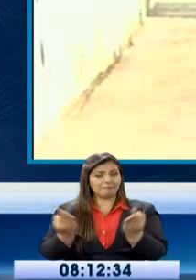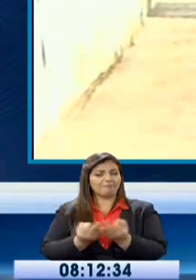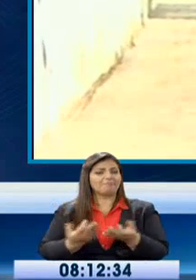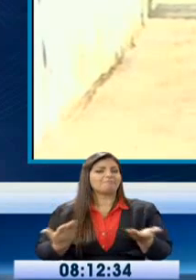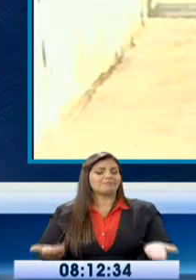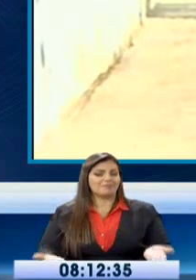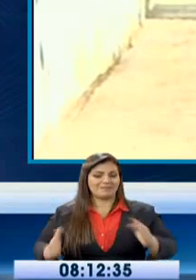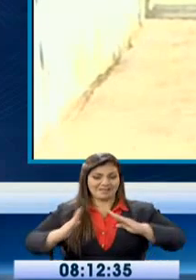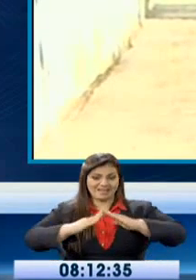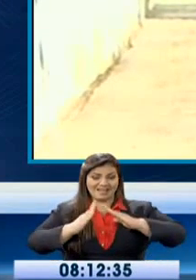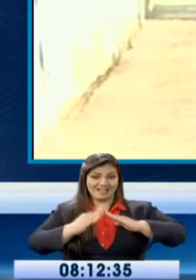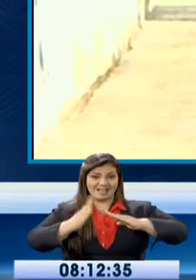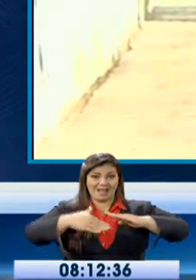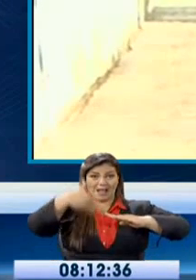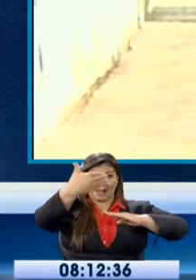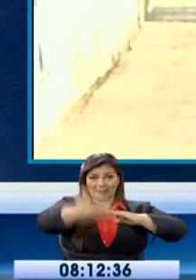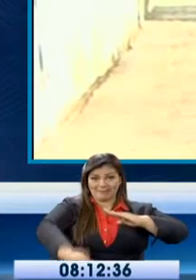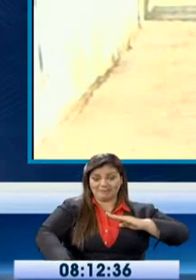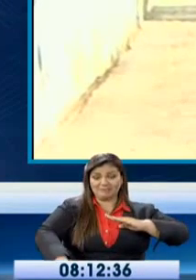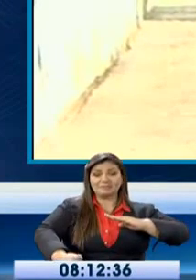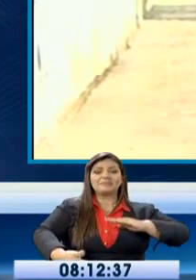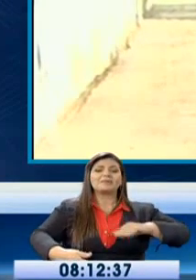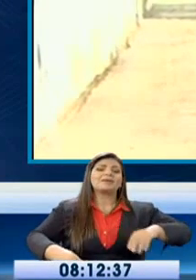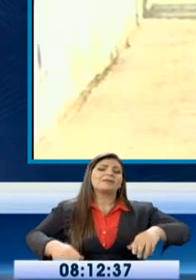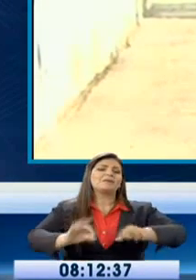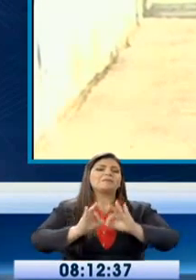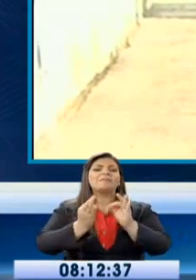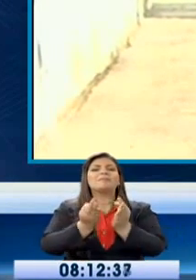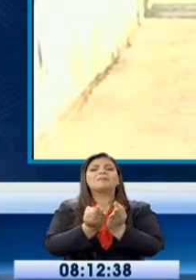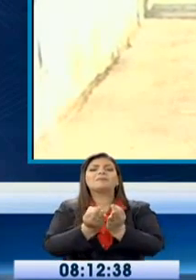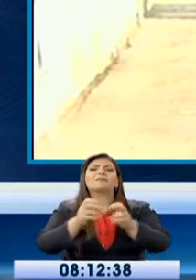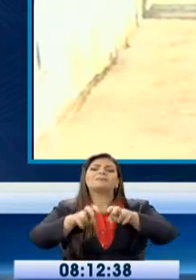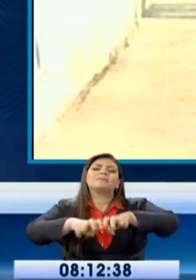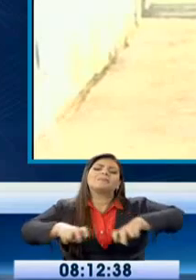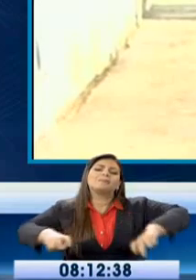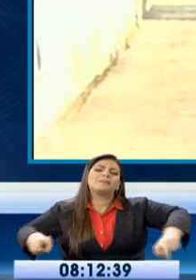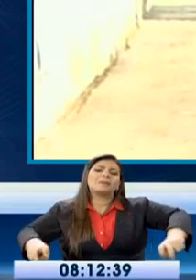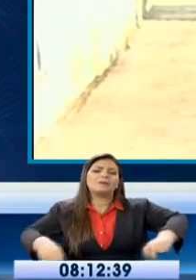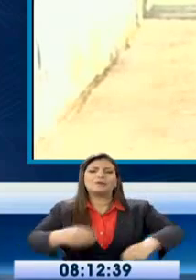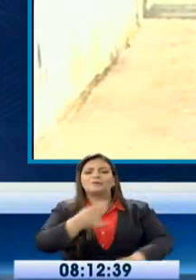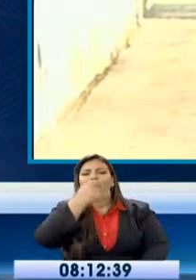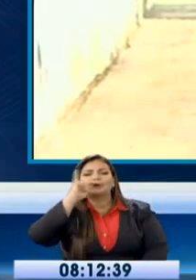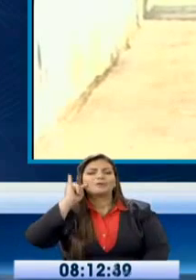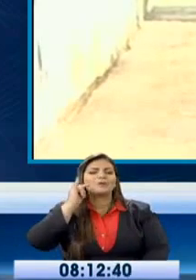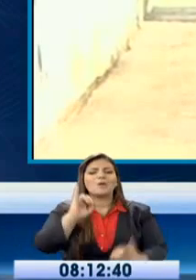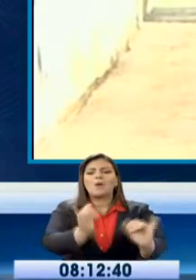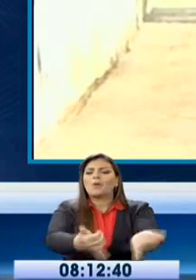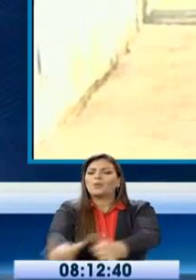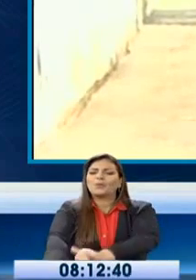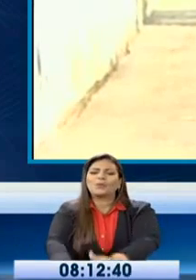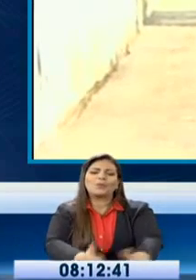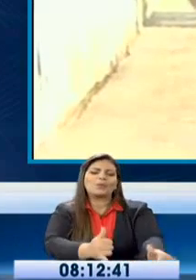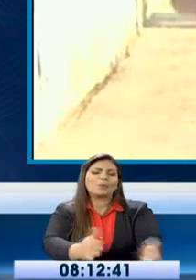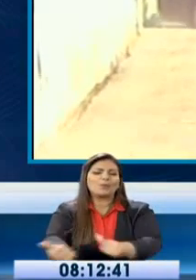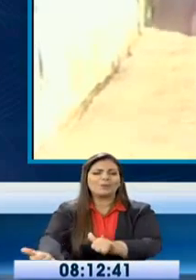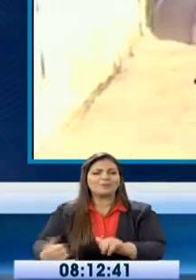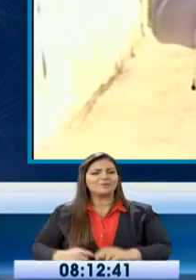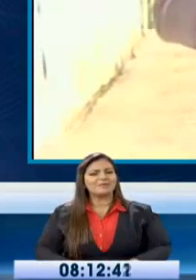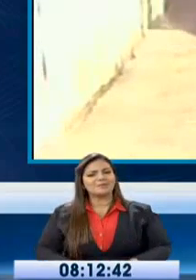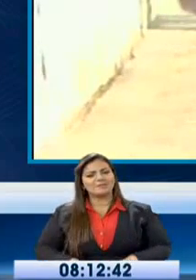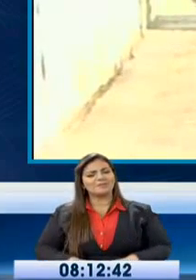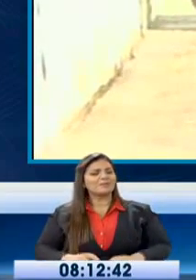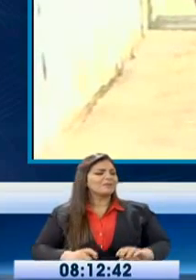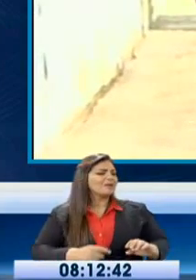cada casa. Los chicos salían a jugar, los chicos salían a jugar, jugábamos pelota en la vereda. Yo viví eso, sí. ¿Sí? ¿Verdad?